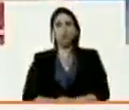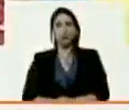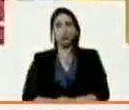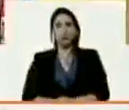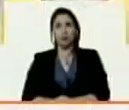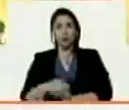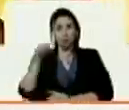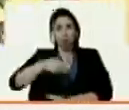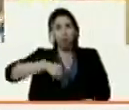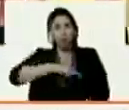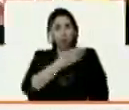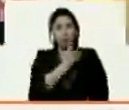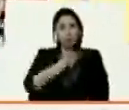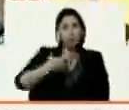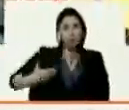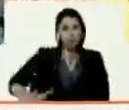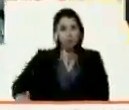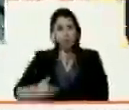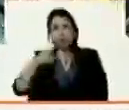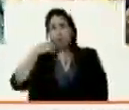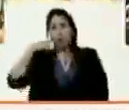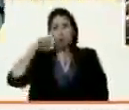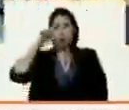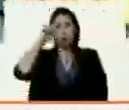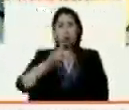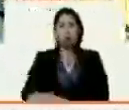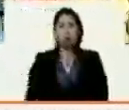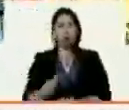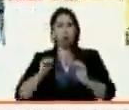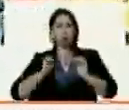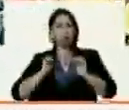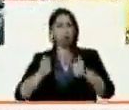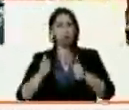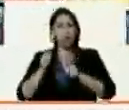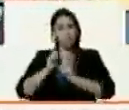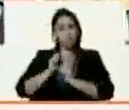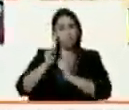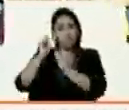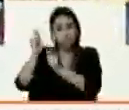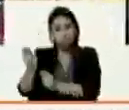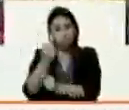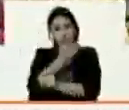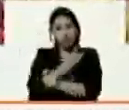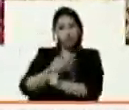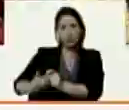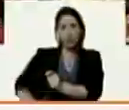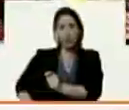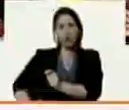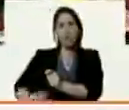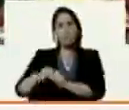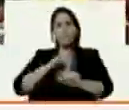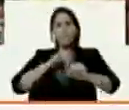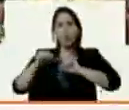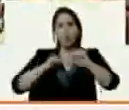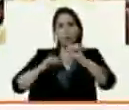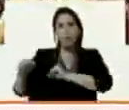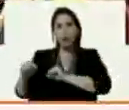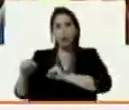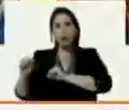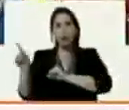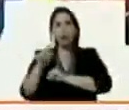Hoy nuestro presidente comienza la entrega de la presidencia de los no alineados en